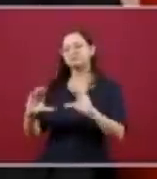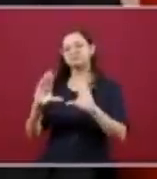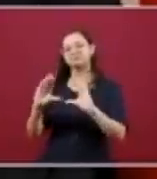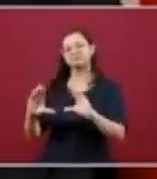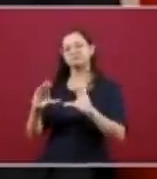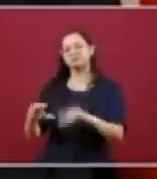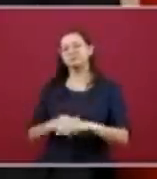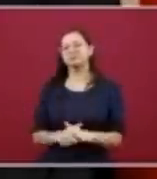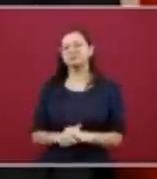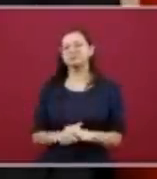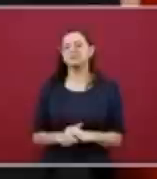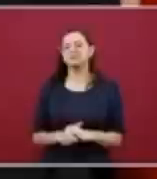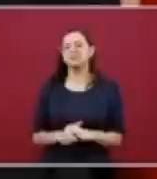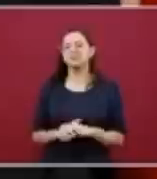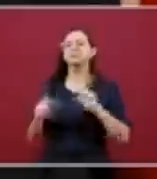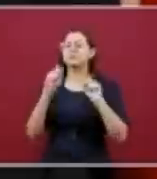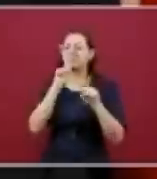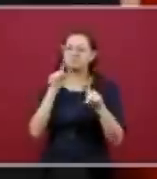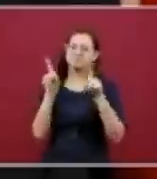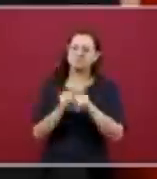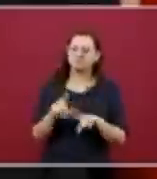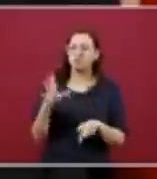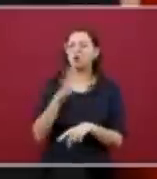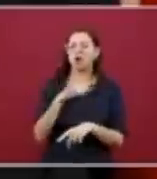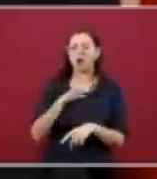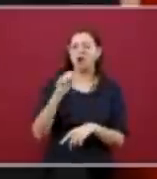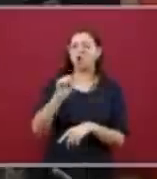instalaciones ecuménicas donde se permite